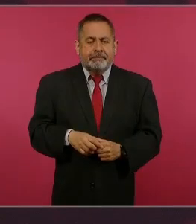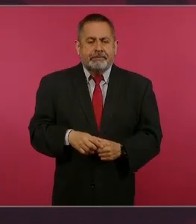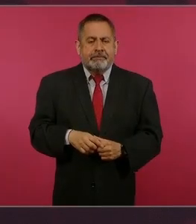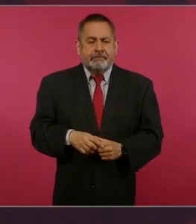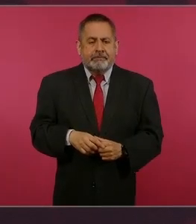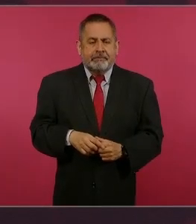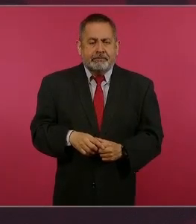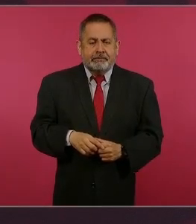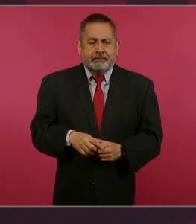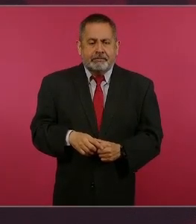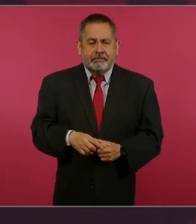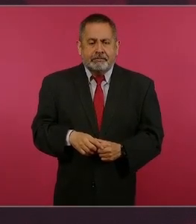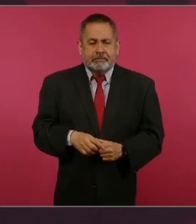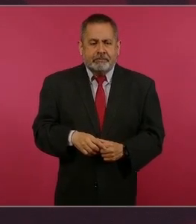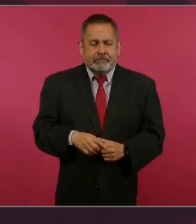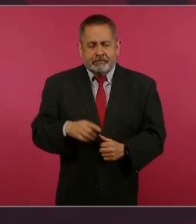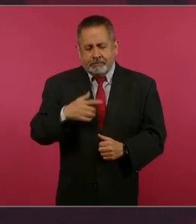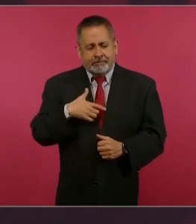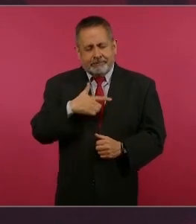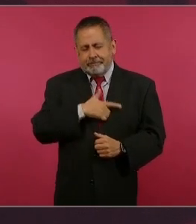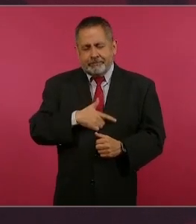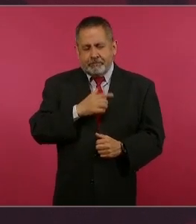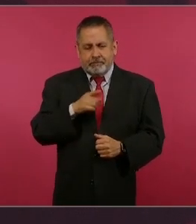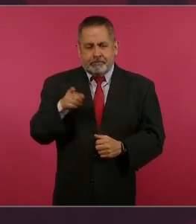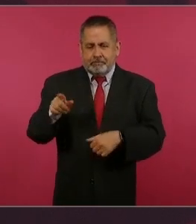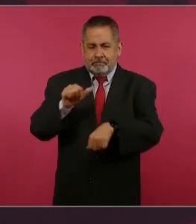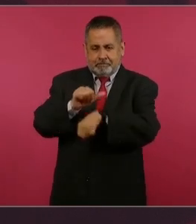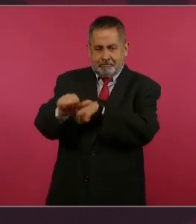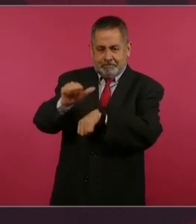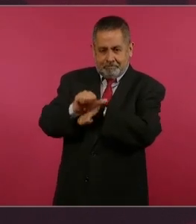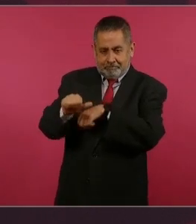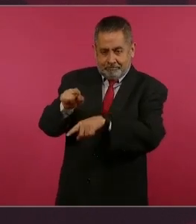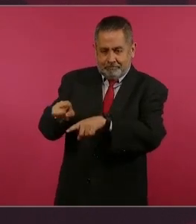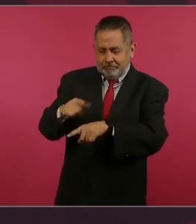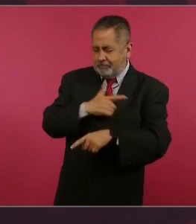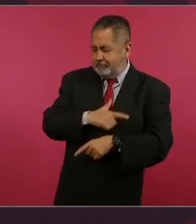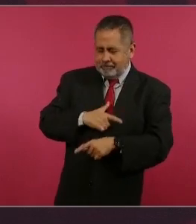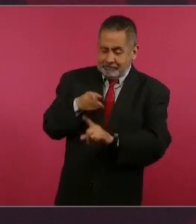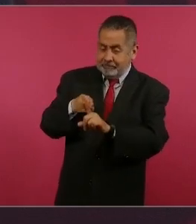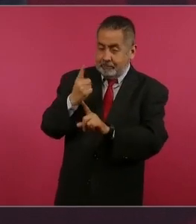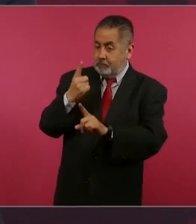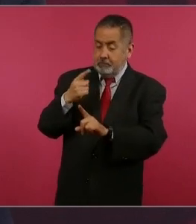mis ídolos argentinos,